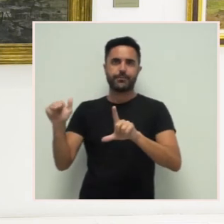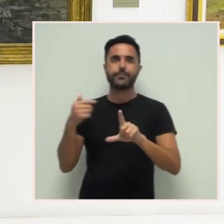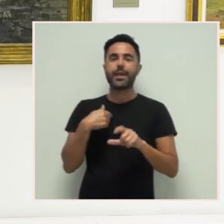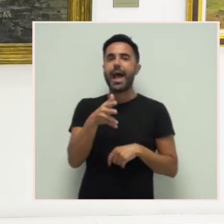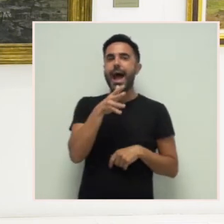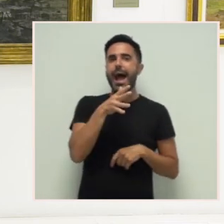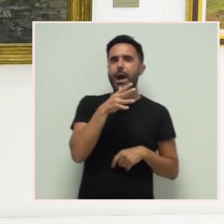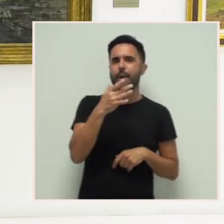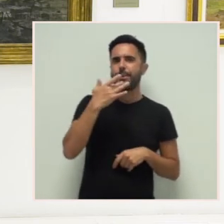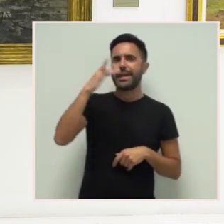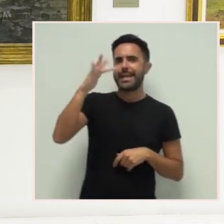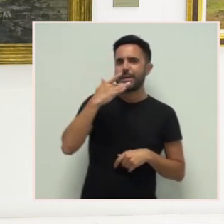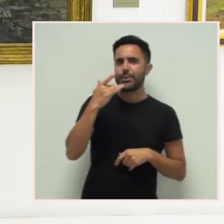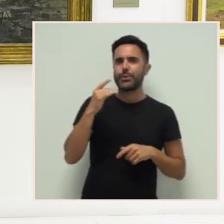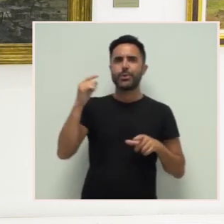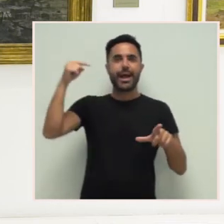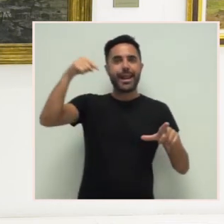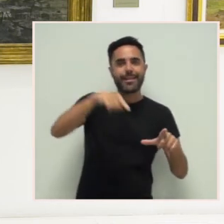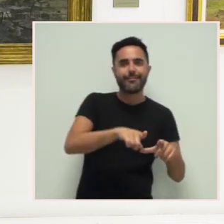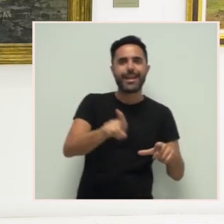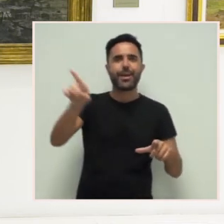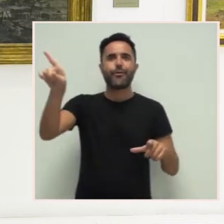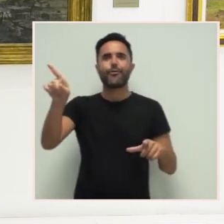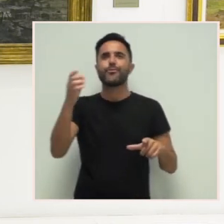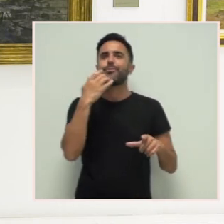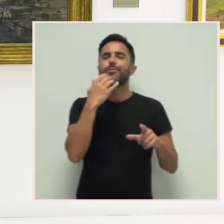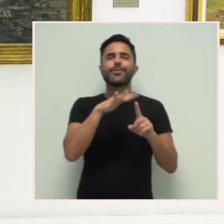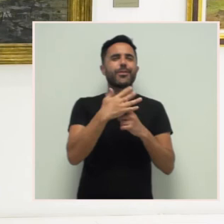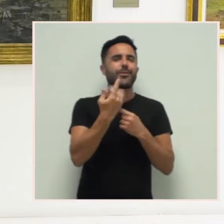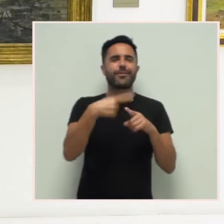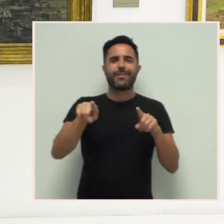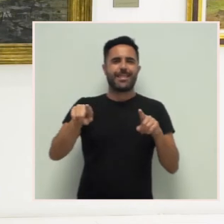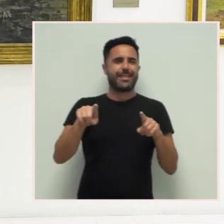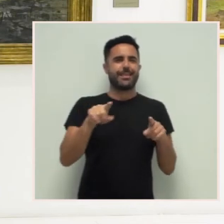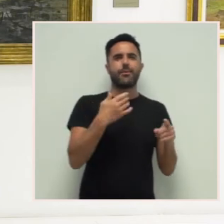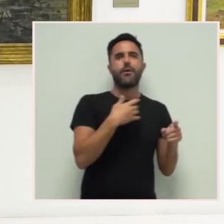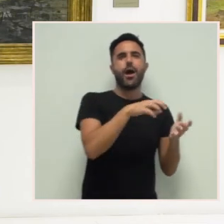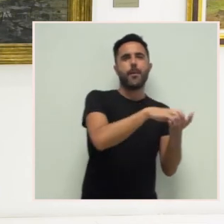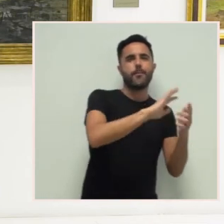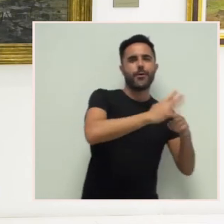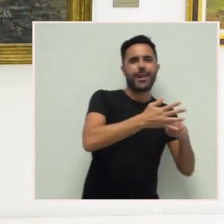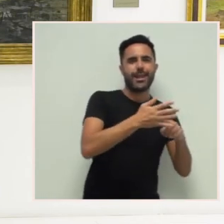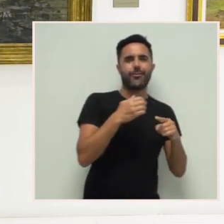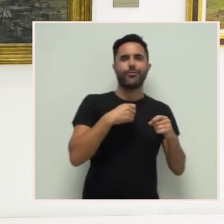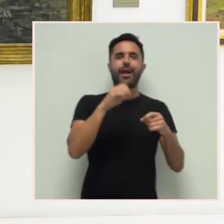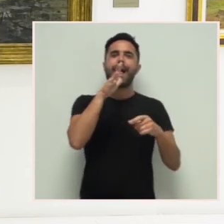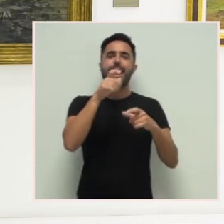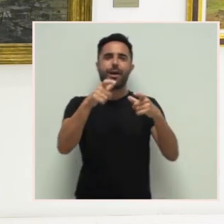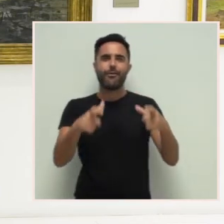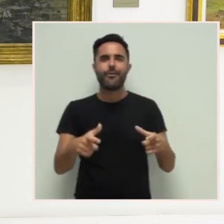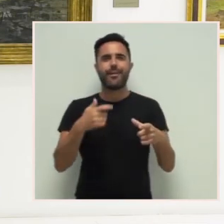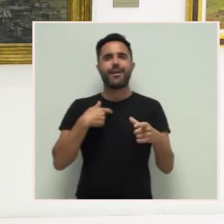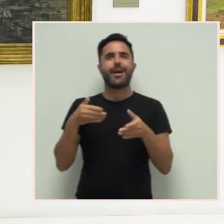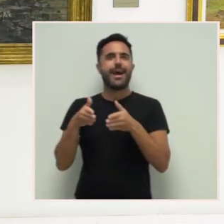auga en diferentes situacións, nos muíños, en lagoas, na ría, no propio río Lérez, que citan máis